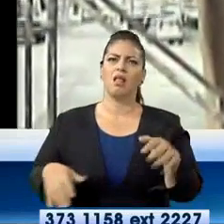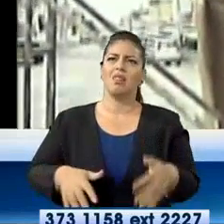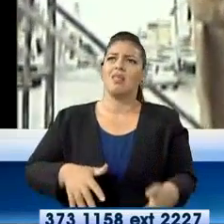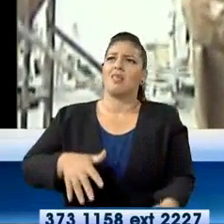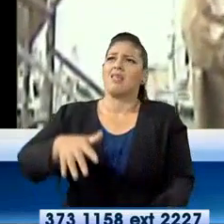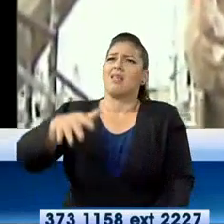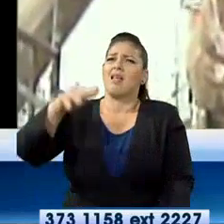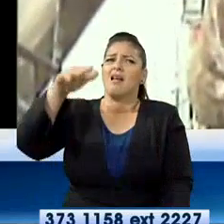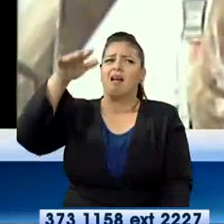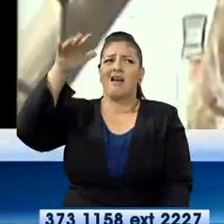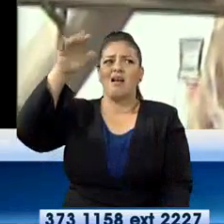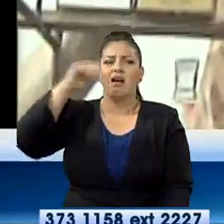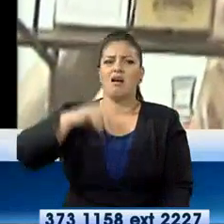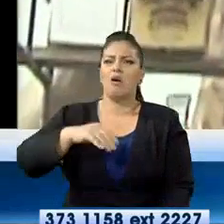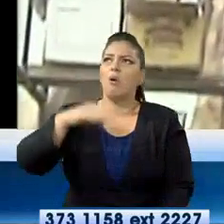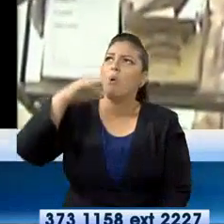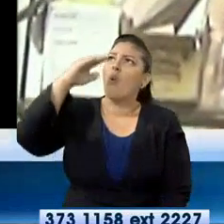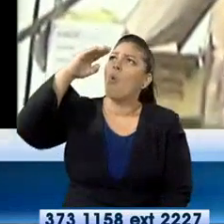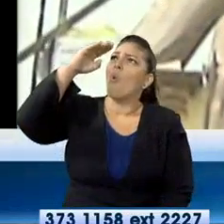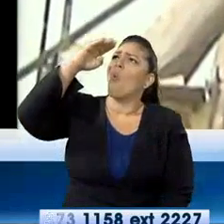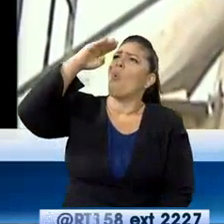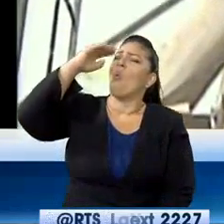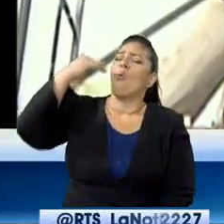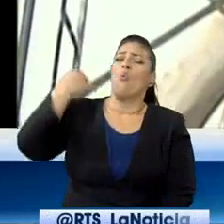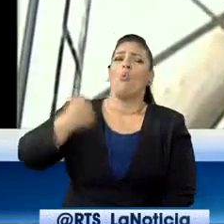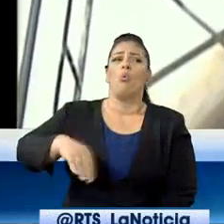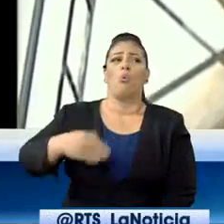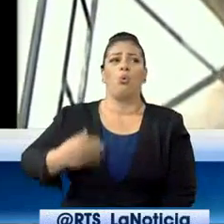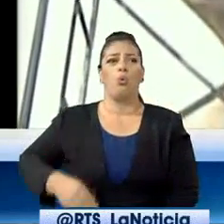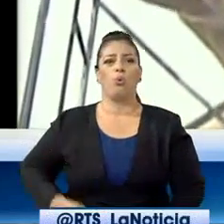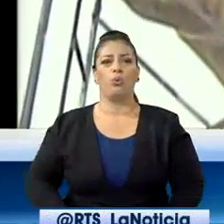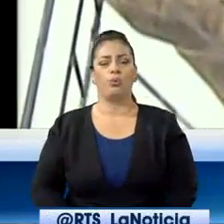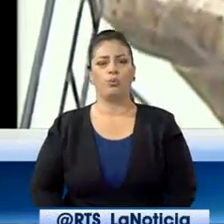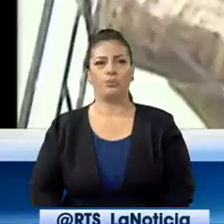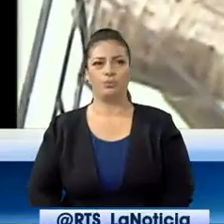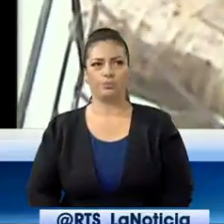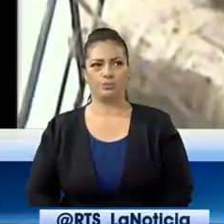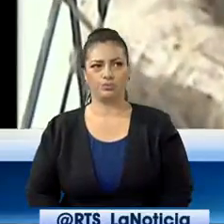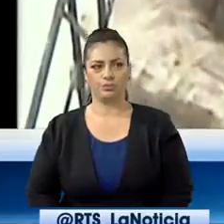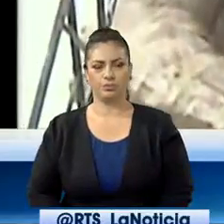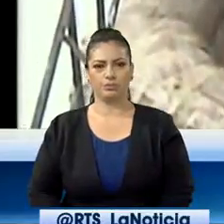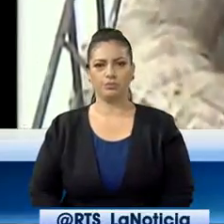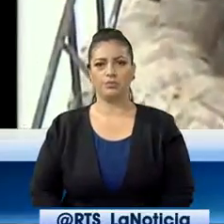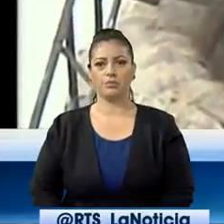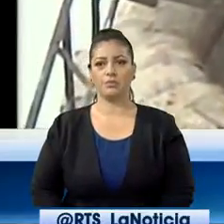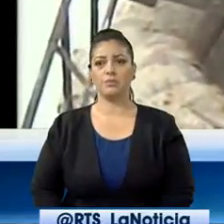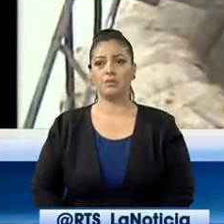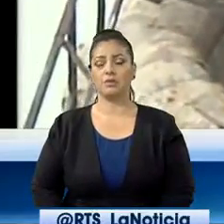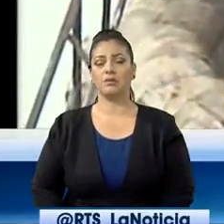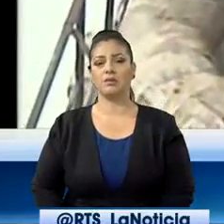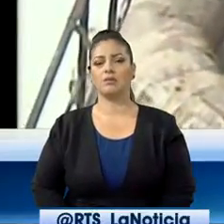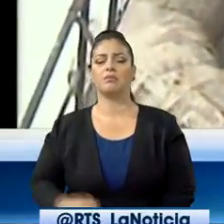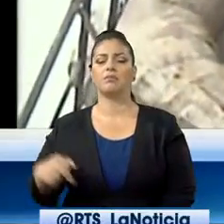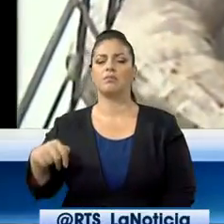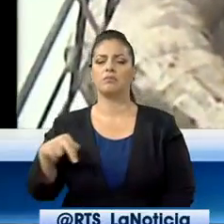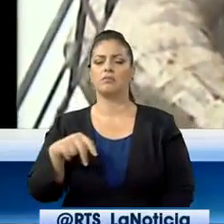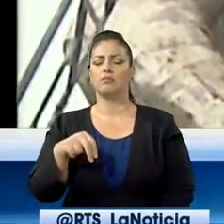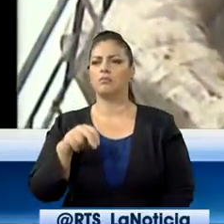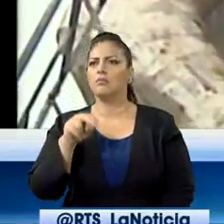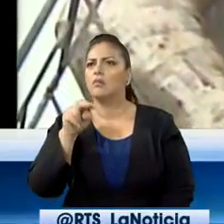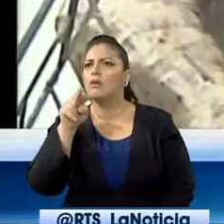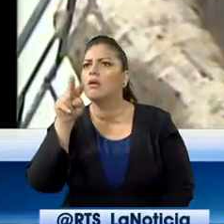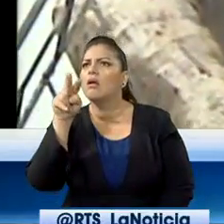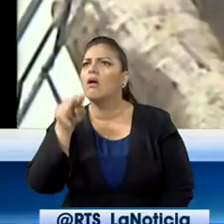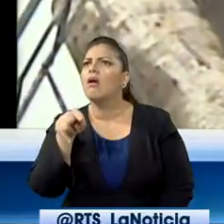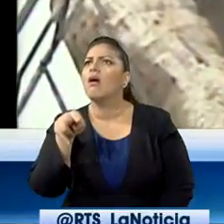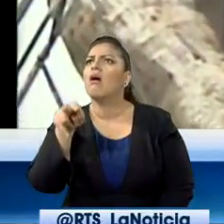una impresiona por su tamaño porque obviamente se lo divisa desde varias cuadras a la redonda. Y claro,